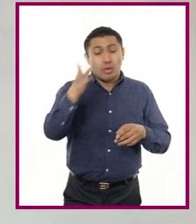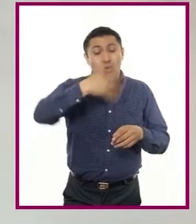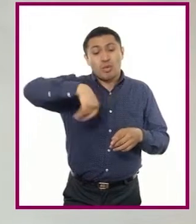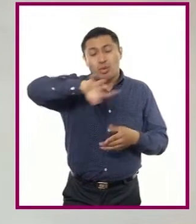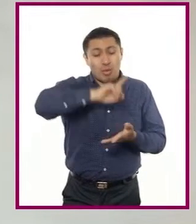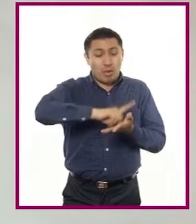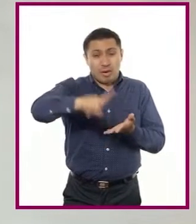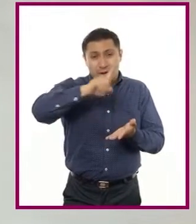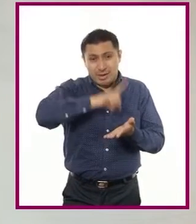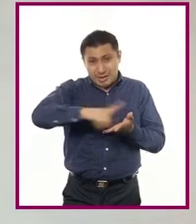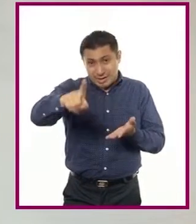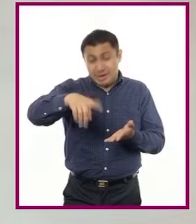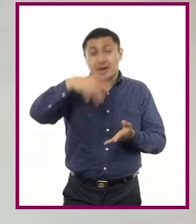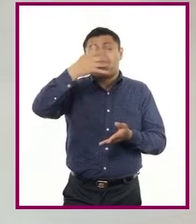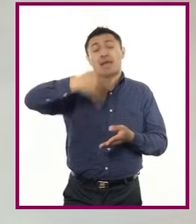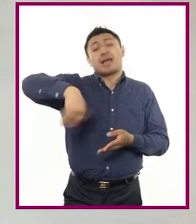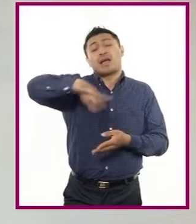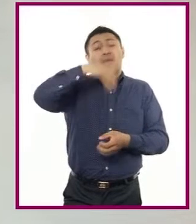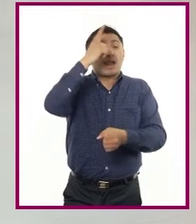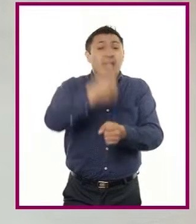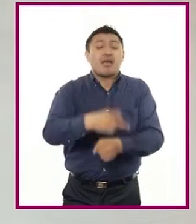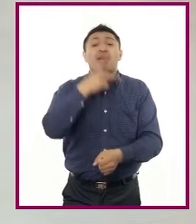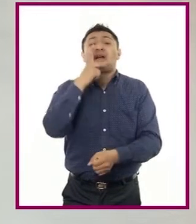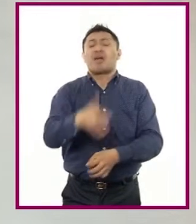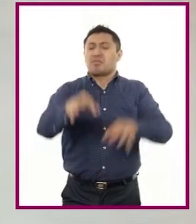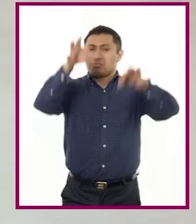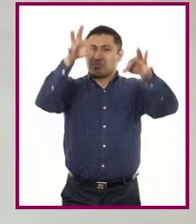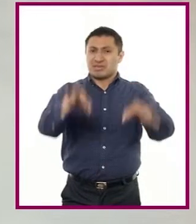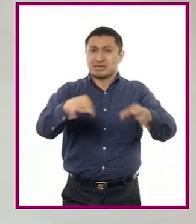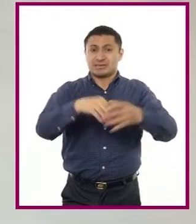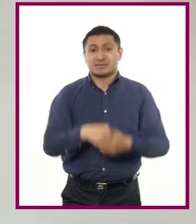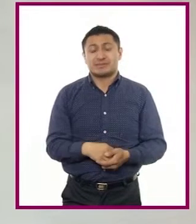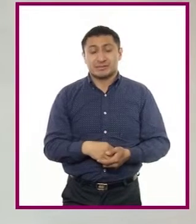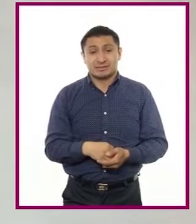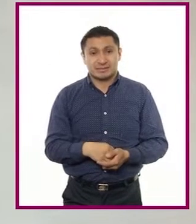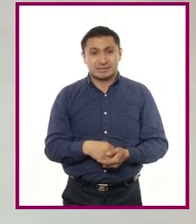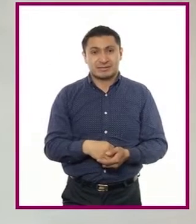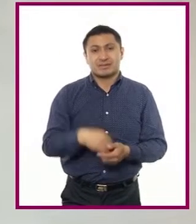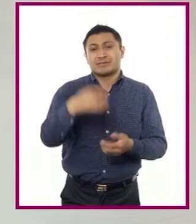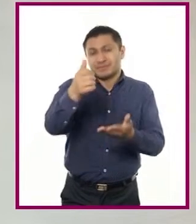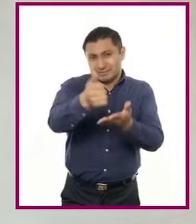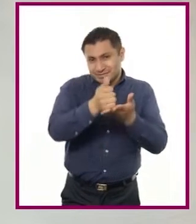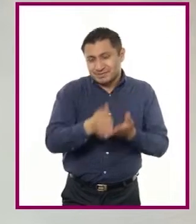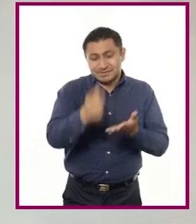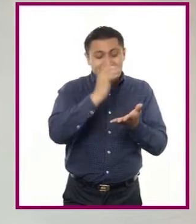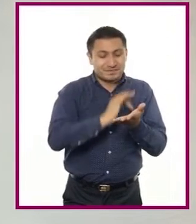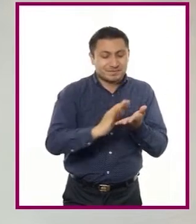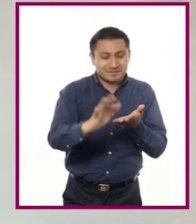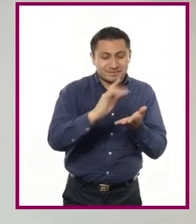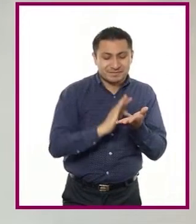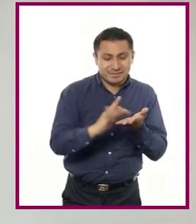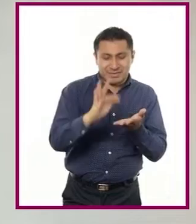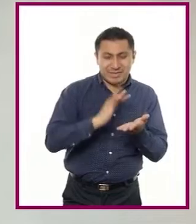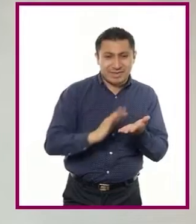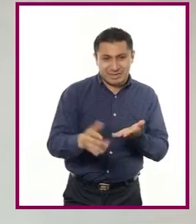diccionario y encontrar una palabra más apropiada. ¿Nos acompañan a leer esta página de una